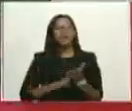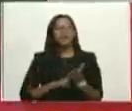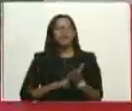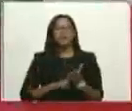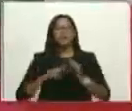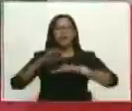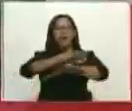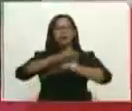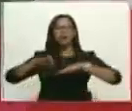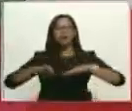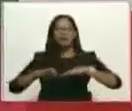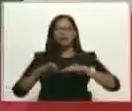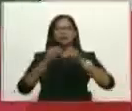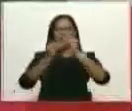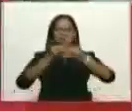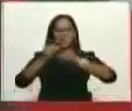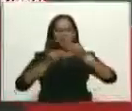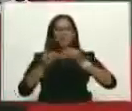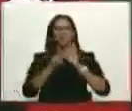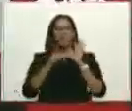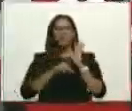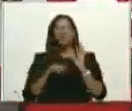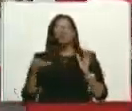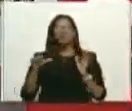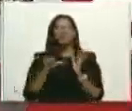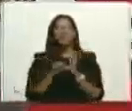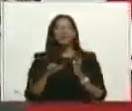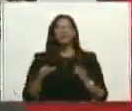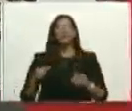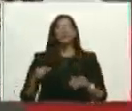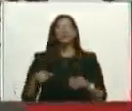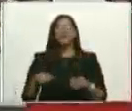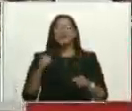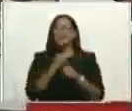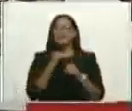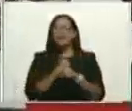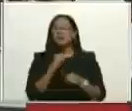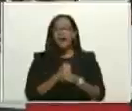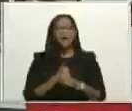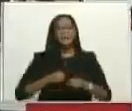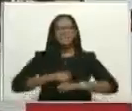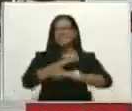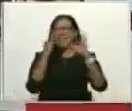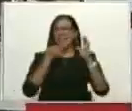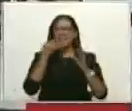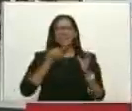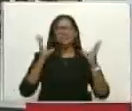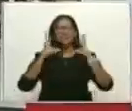programa. Son los que trabajan mañana, tarde y noche, están pendientes